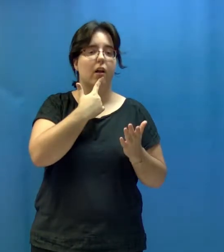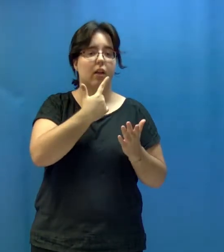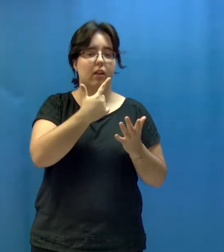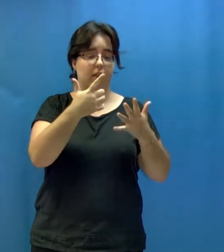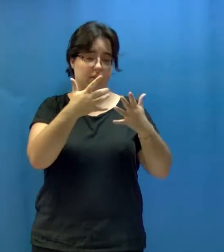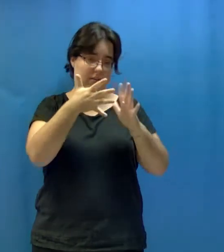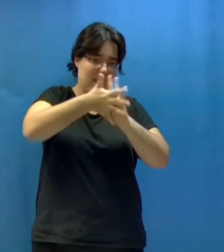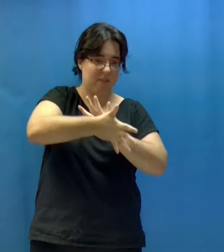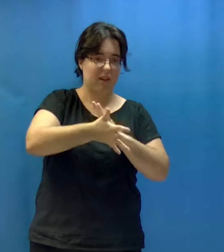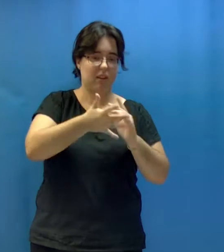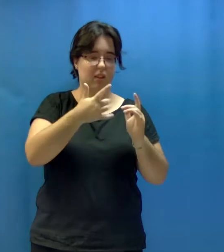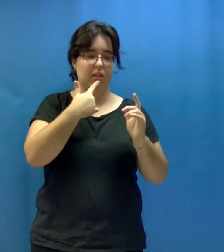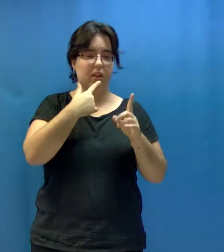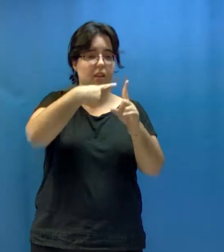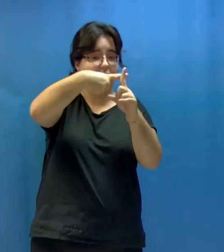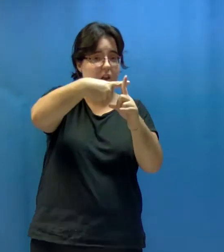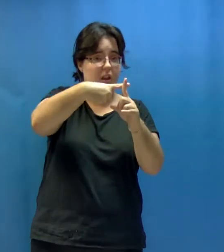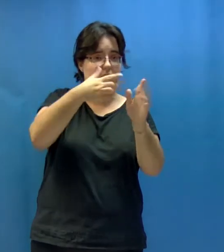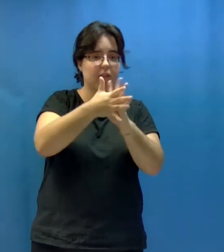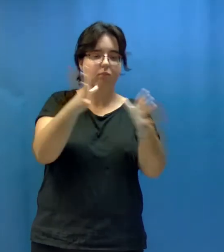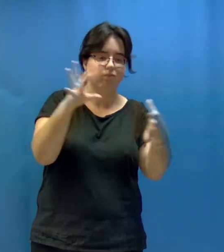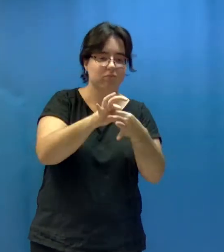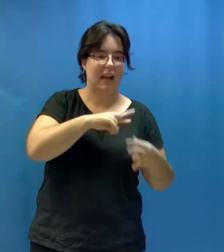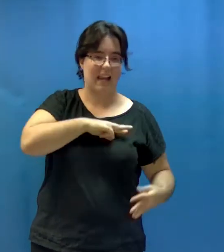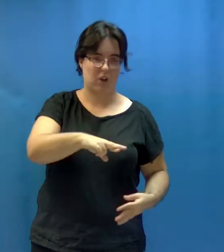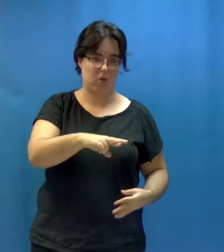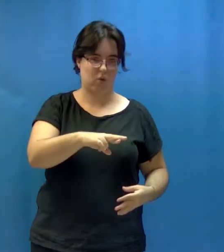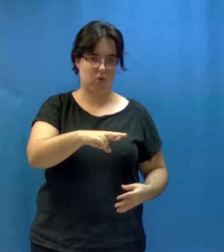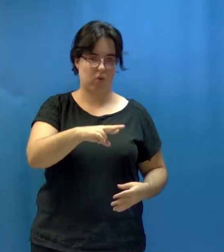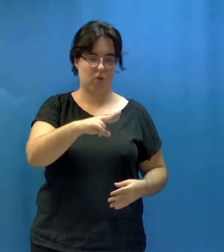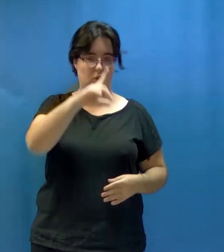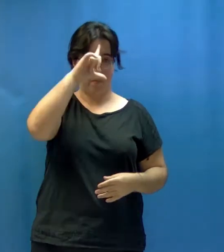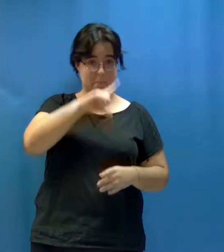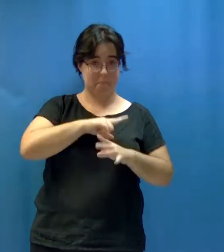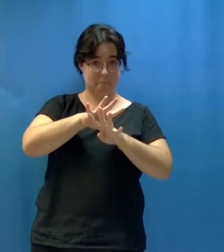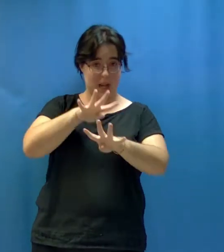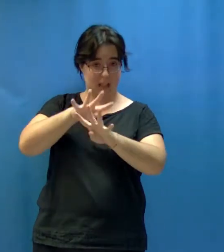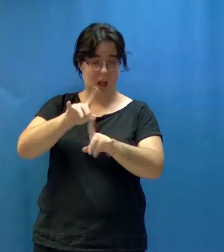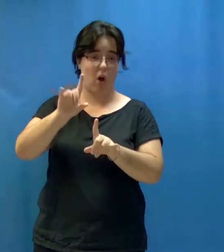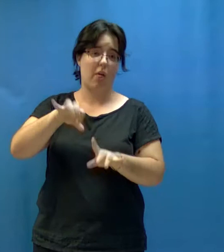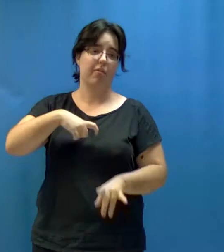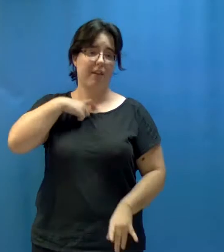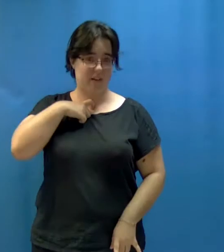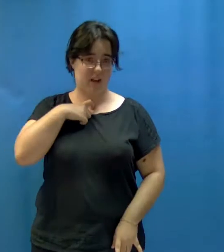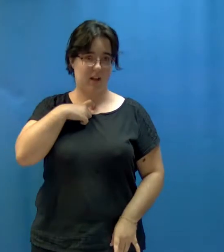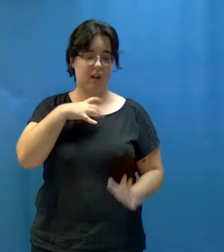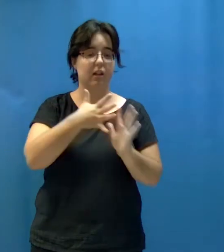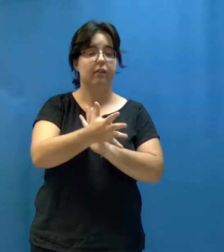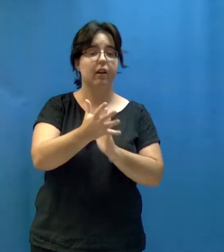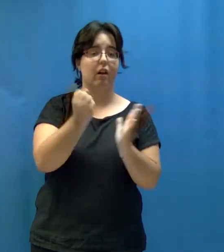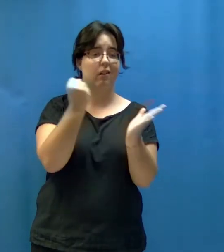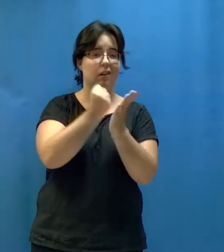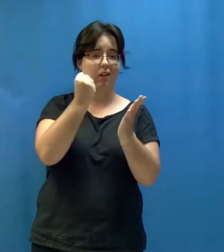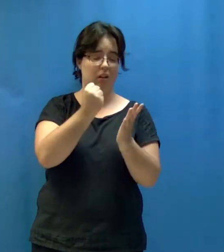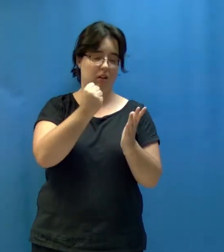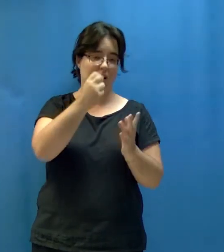de muchas órdenes religiosas, militares y civiles, y entre ellas es insignia y señal del